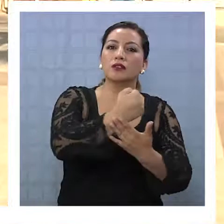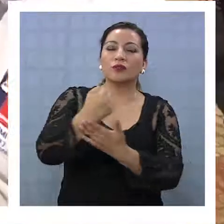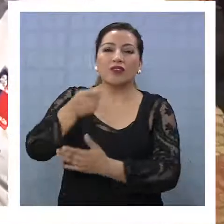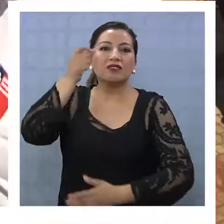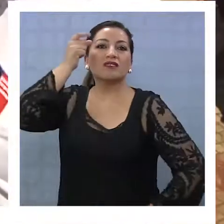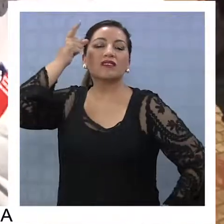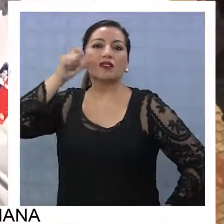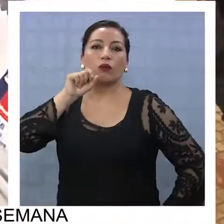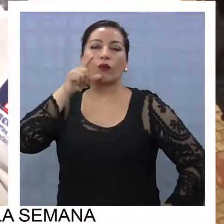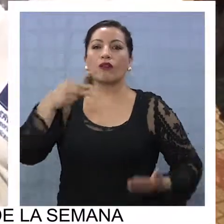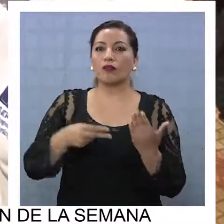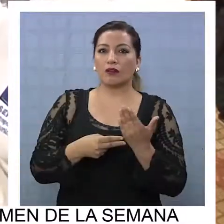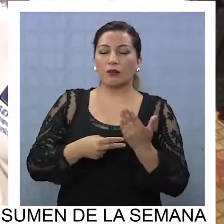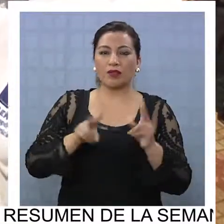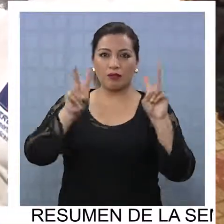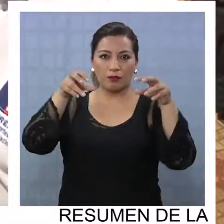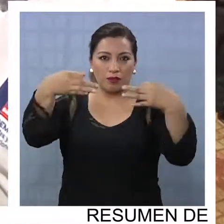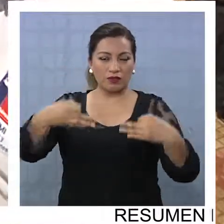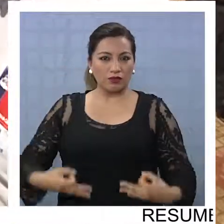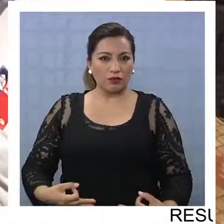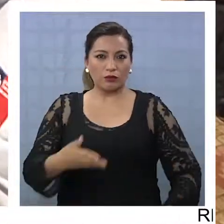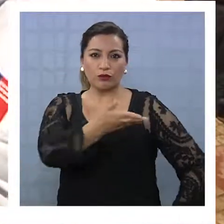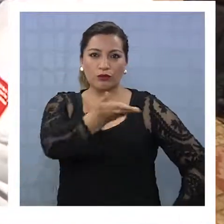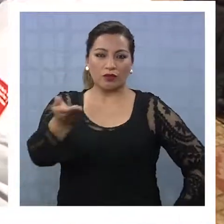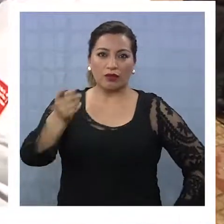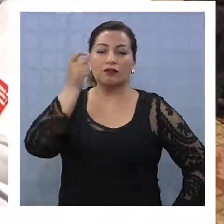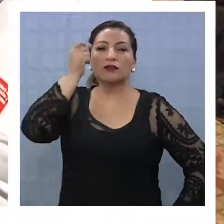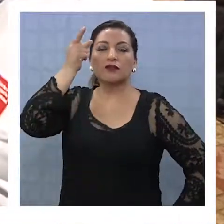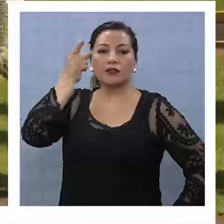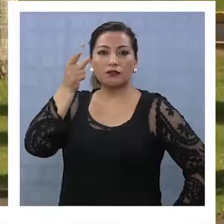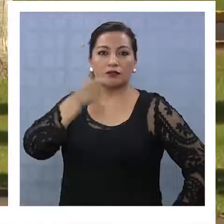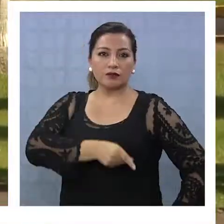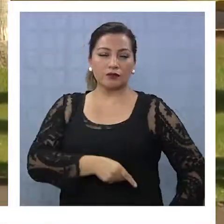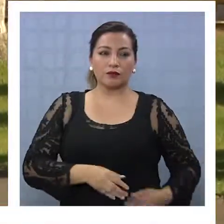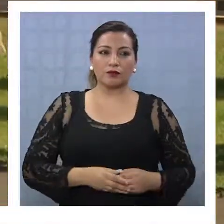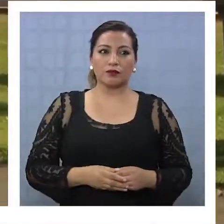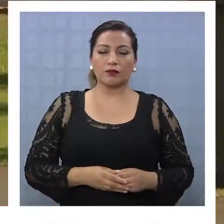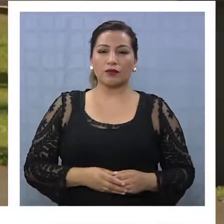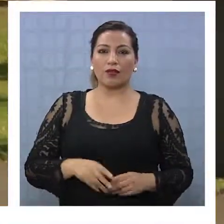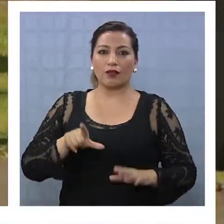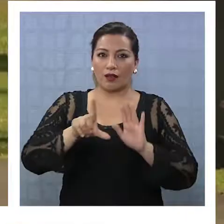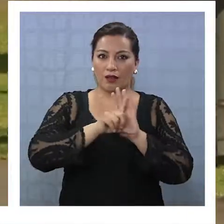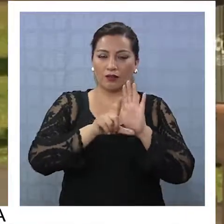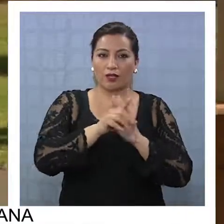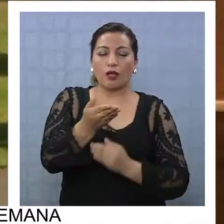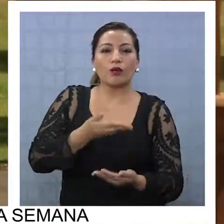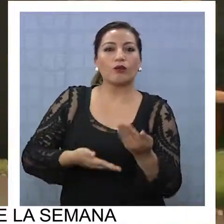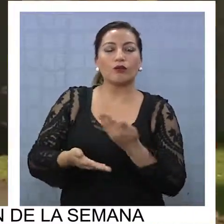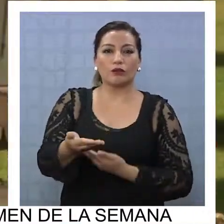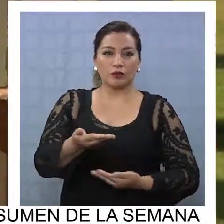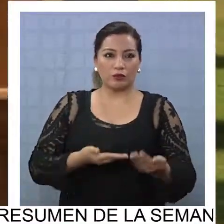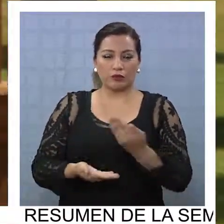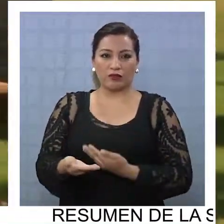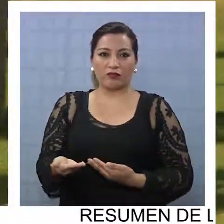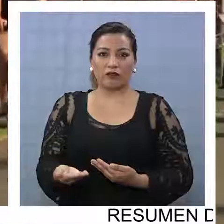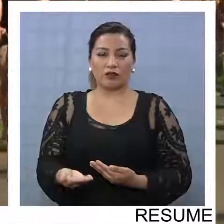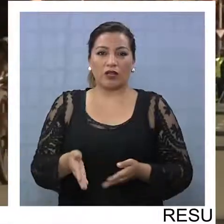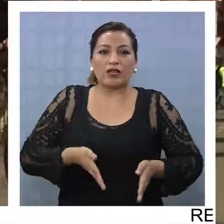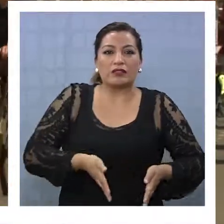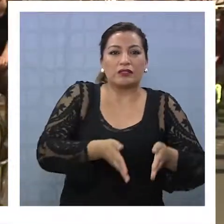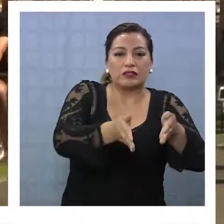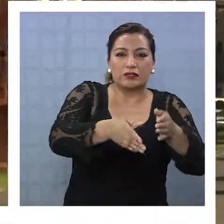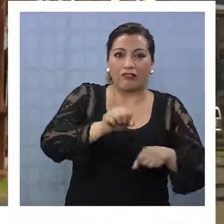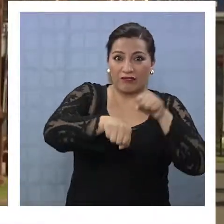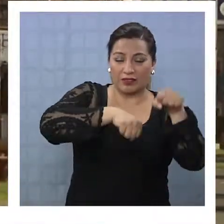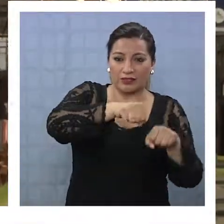ayudarlos a entender cuáles son las herramientas de seguridad que deben tener hoy día en esta ley de convivencia de modos, todo lo que sean